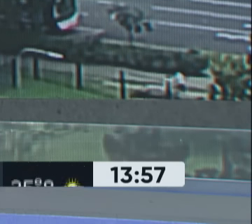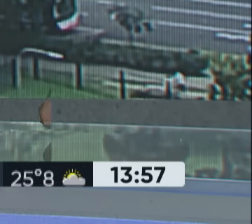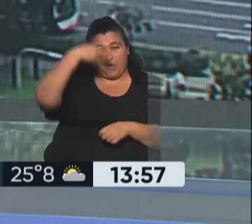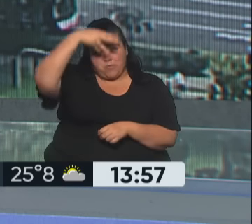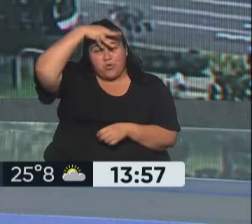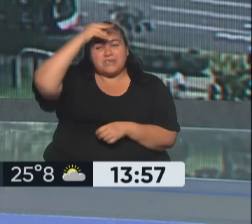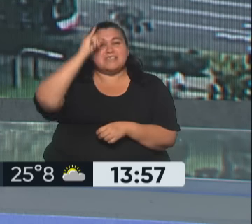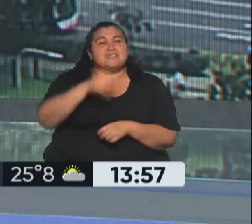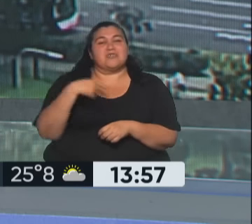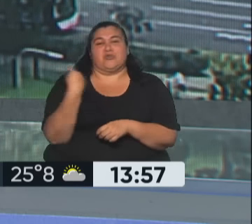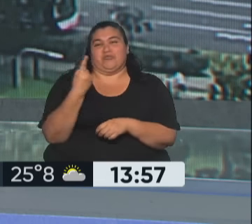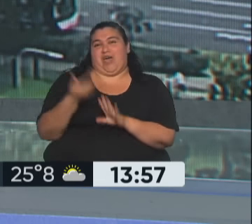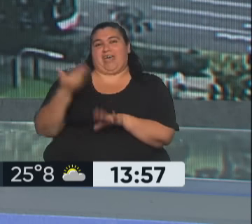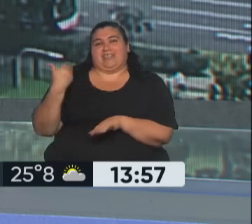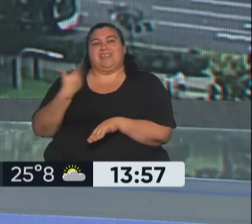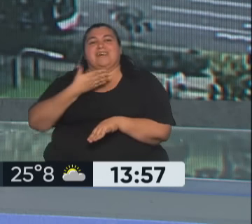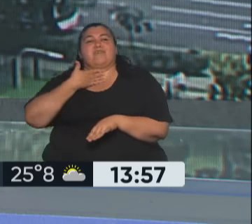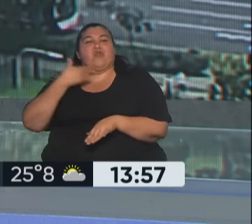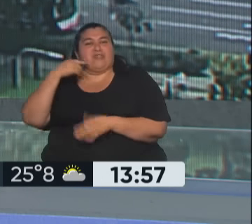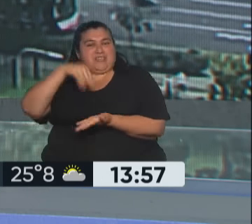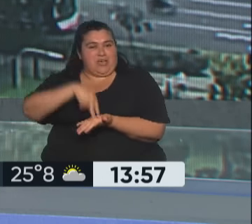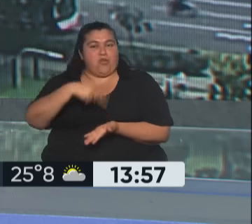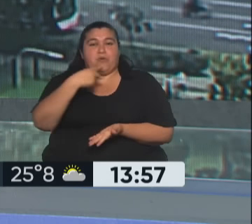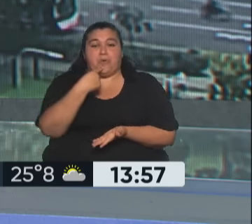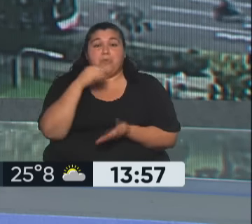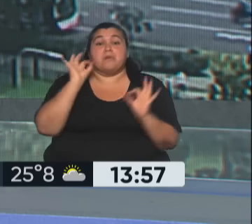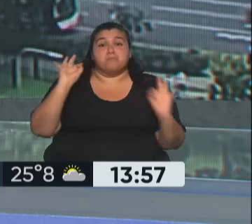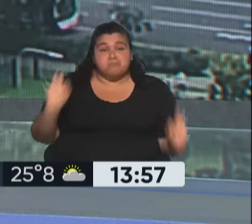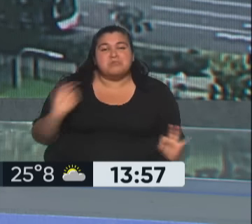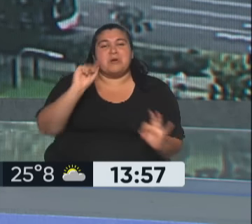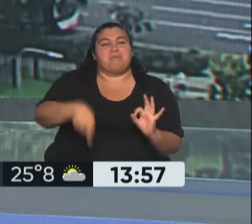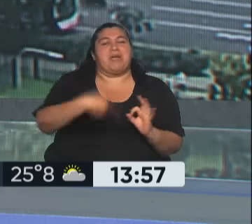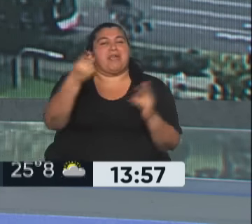escuchamos al vocero presidencial Manuel Adorni. Esto fue todo por hoy. Mañana nos reencontramos, como ustedes ya saben, en